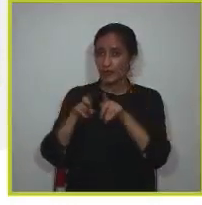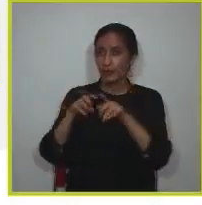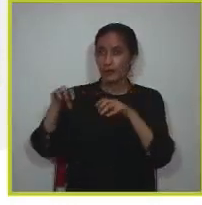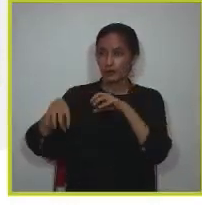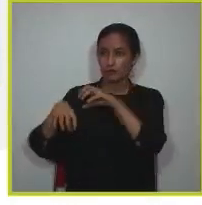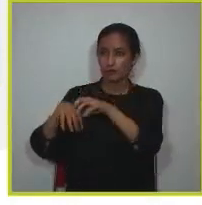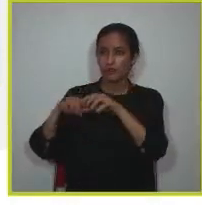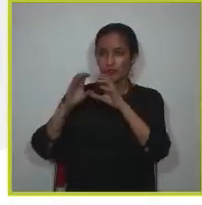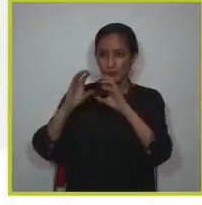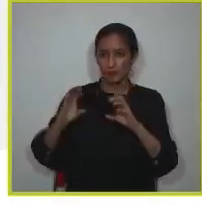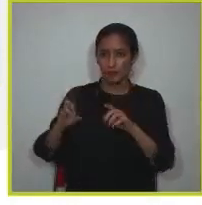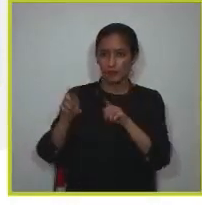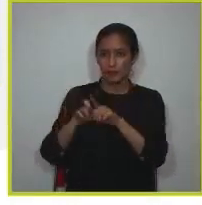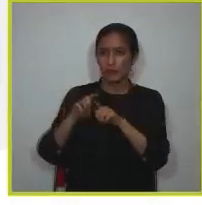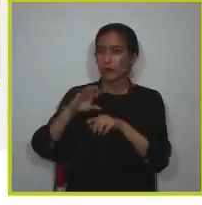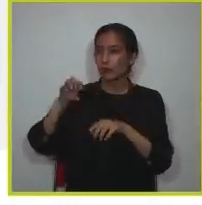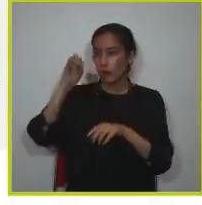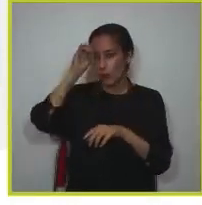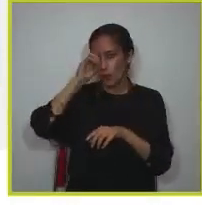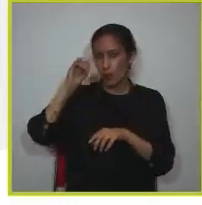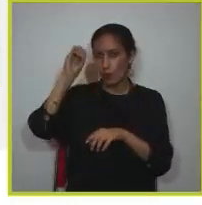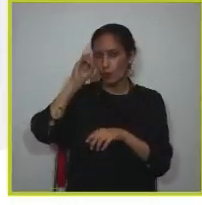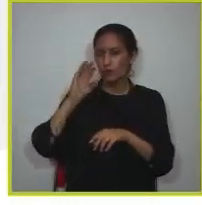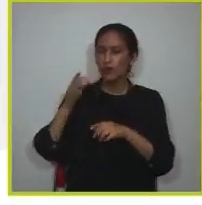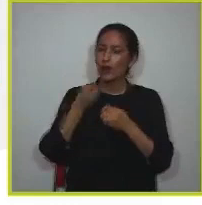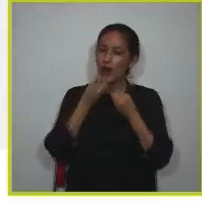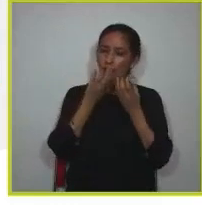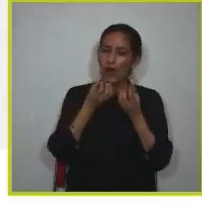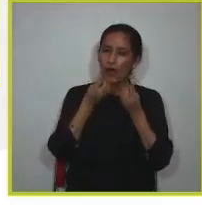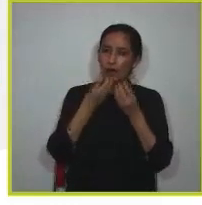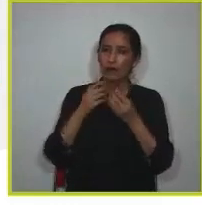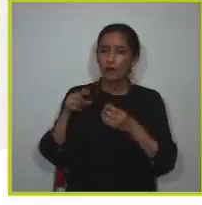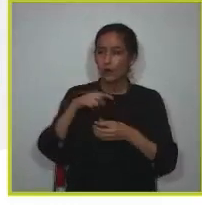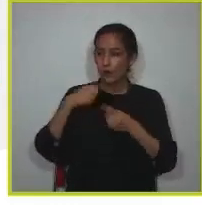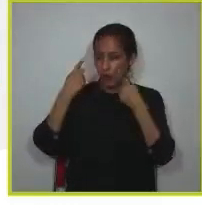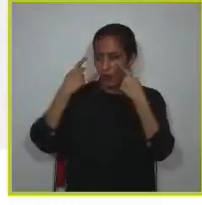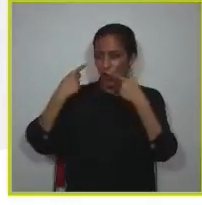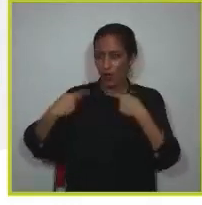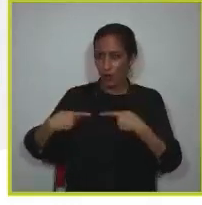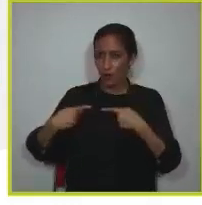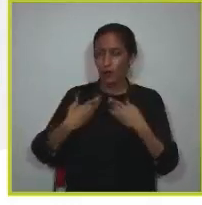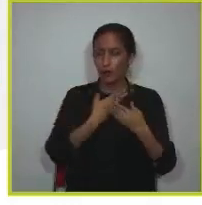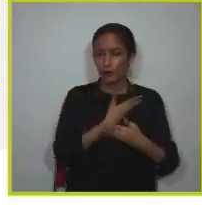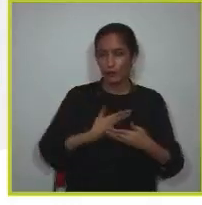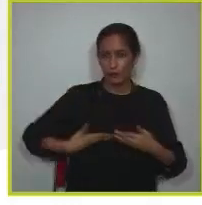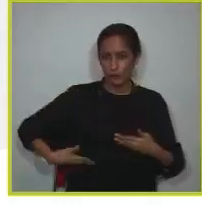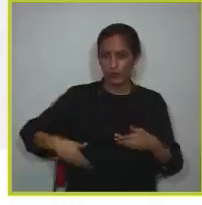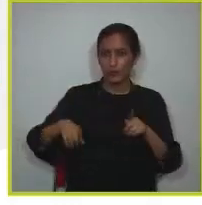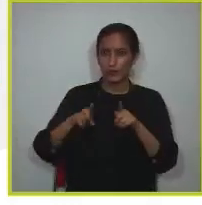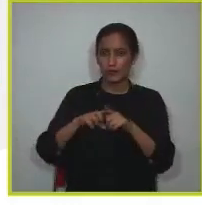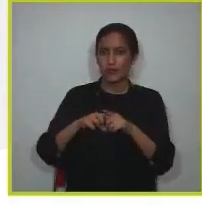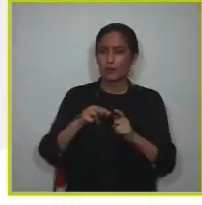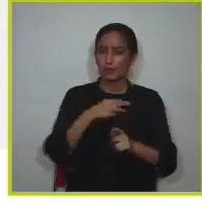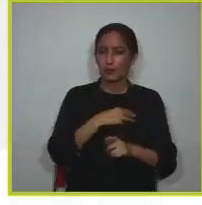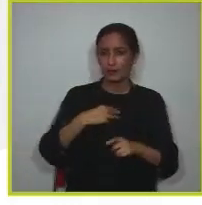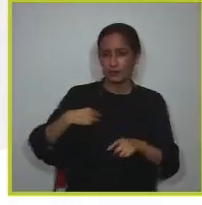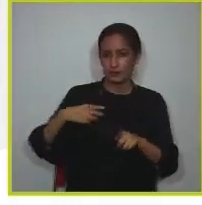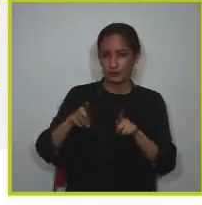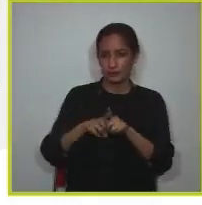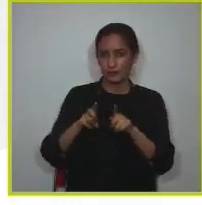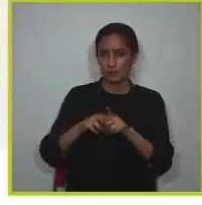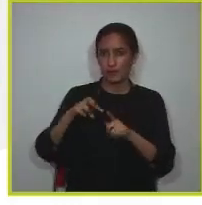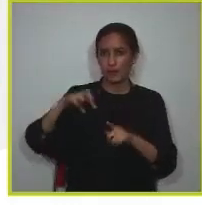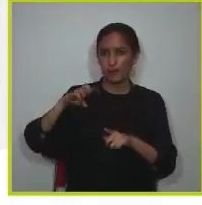comunidades opinaron aportaron sugirieron y llegaron a acuerdos con el estado es decir con el minem y con el